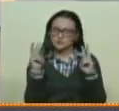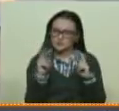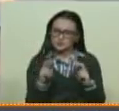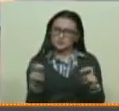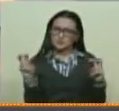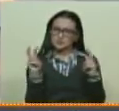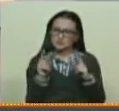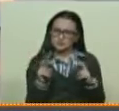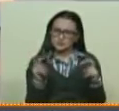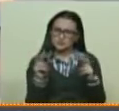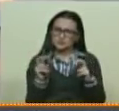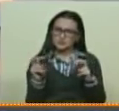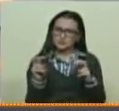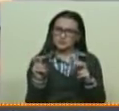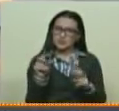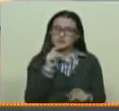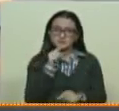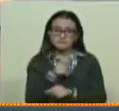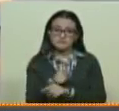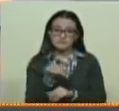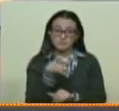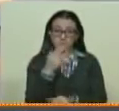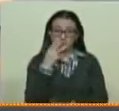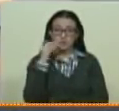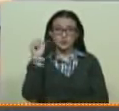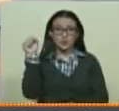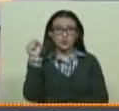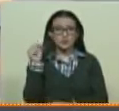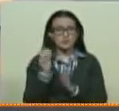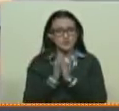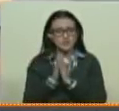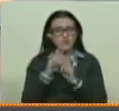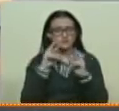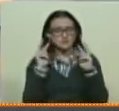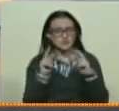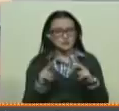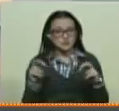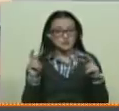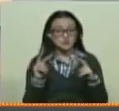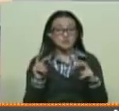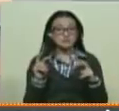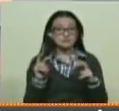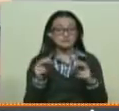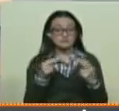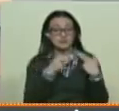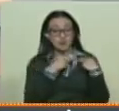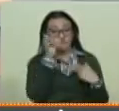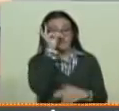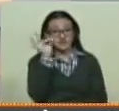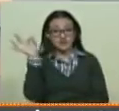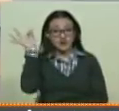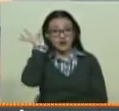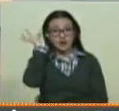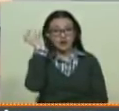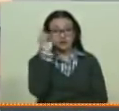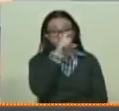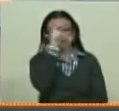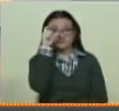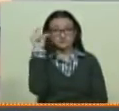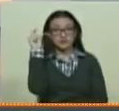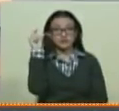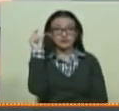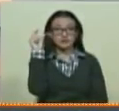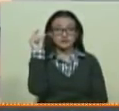solicitada por el presidente Nicolás Maduro, un valiente fiscal general de la República, atrás